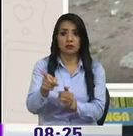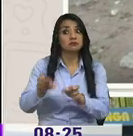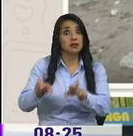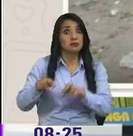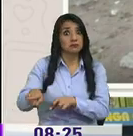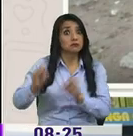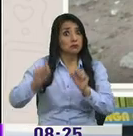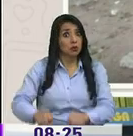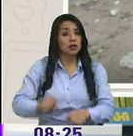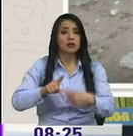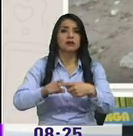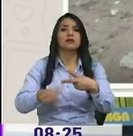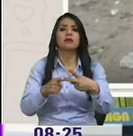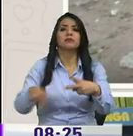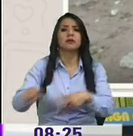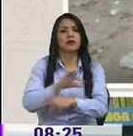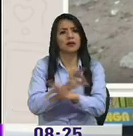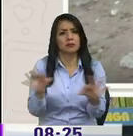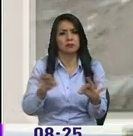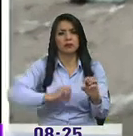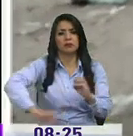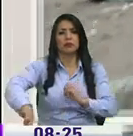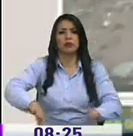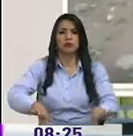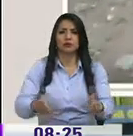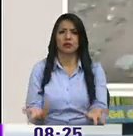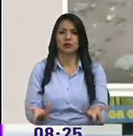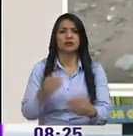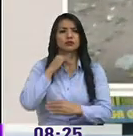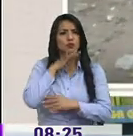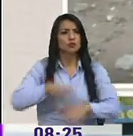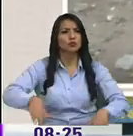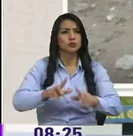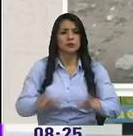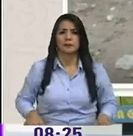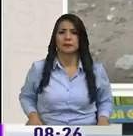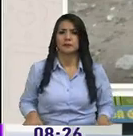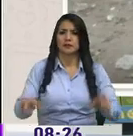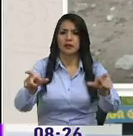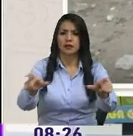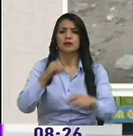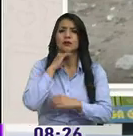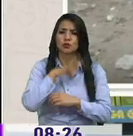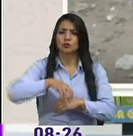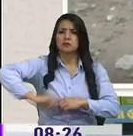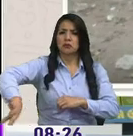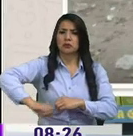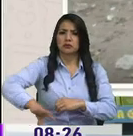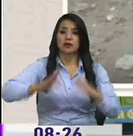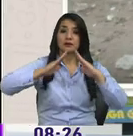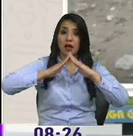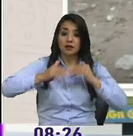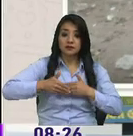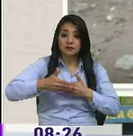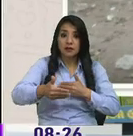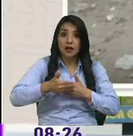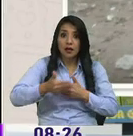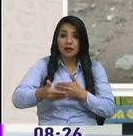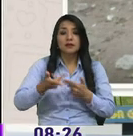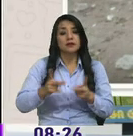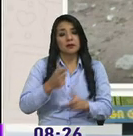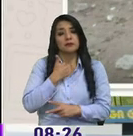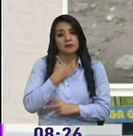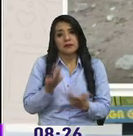aquí, porque no es justo que dejen las viviendas, las veredas de esta forma, y las viviendas de este sector se ven